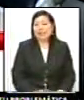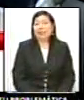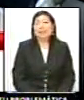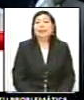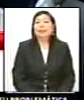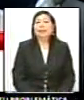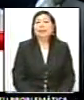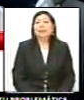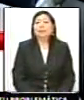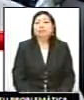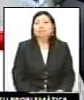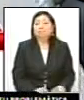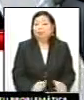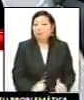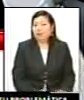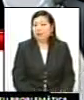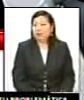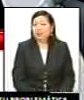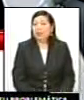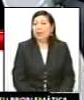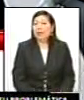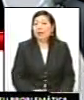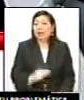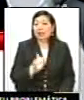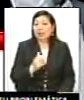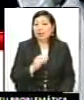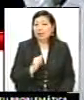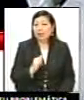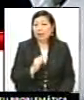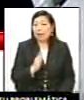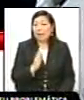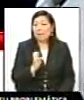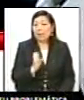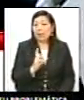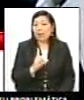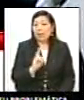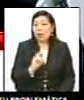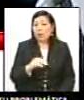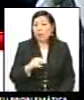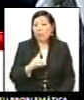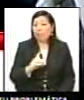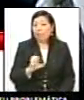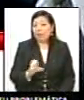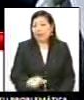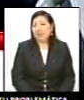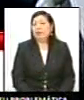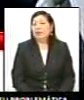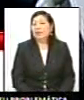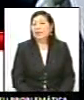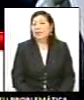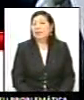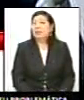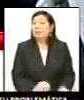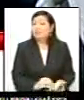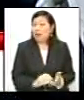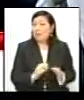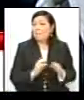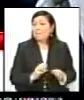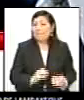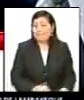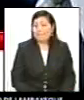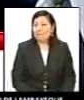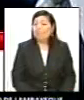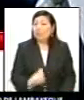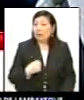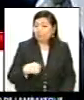caso. En la gestión de García Belaúnde ya nos hemos pronunciado al respecto. Es muy, muy, muy peligroso que